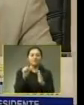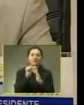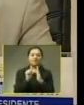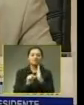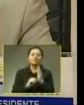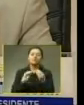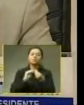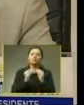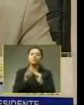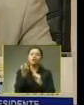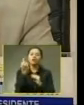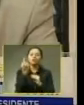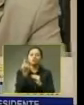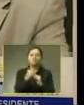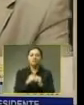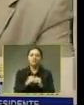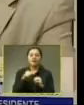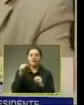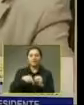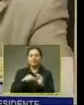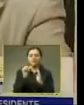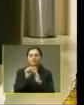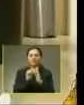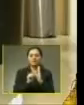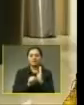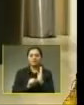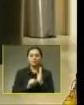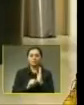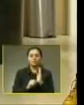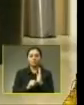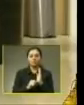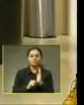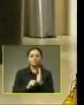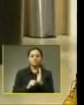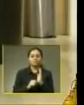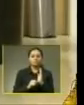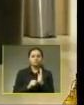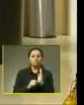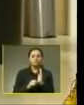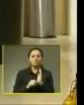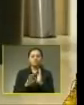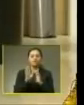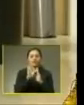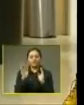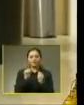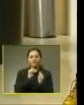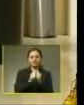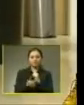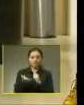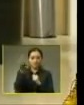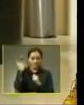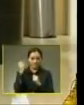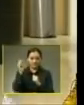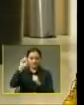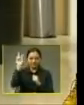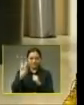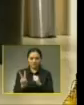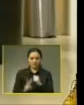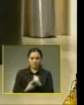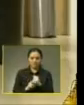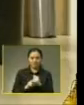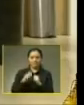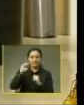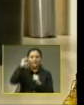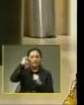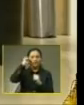11. En este artículo se describe lo que ya pasó en Venezuela. Recordemos que